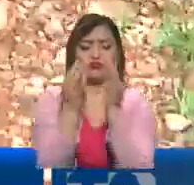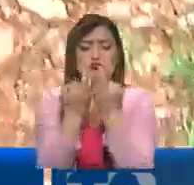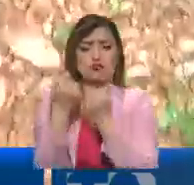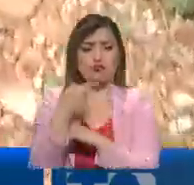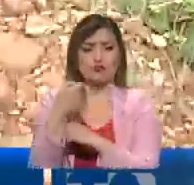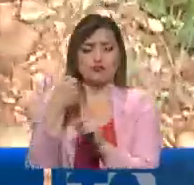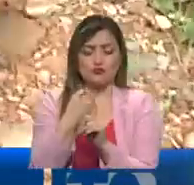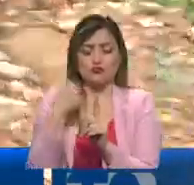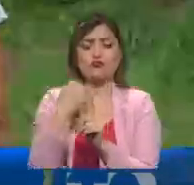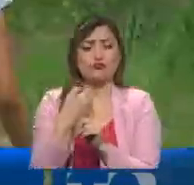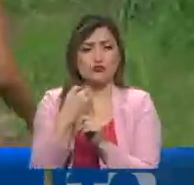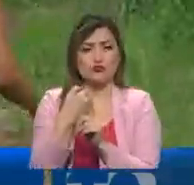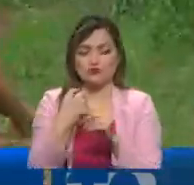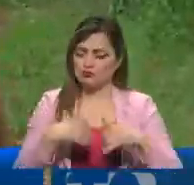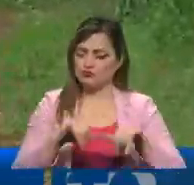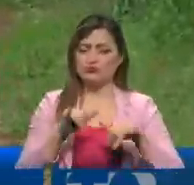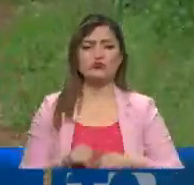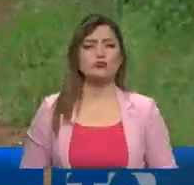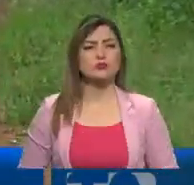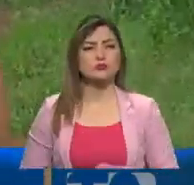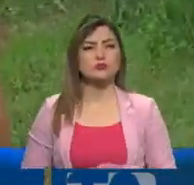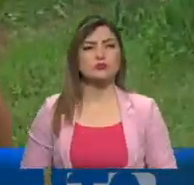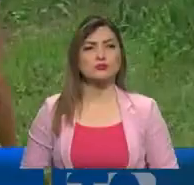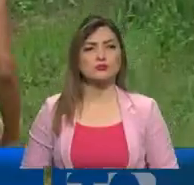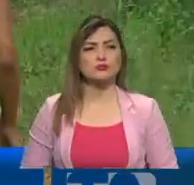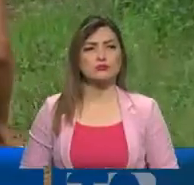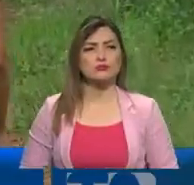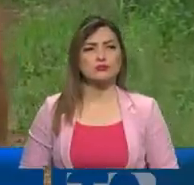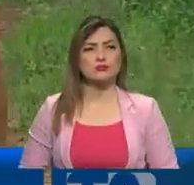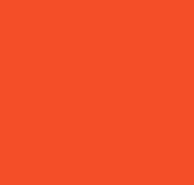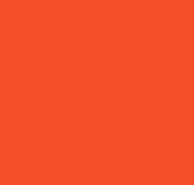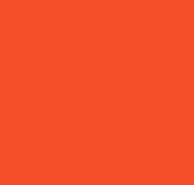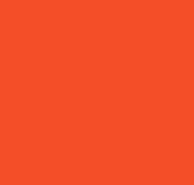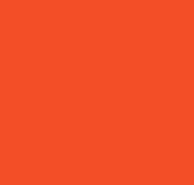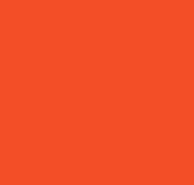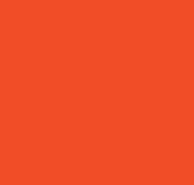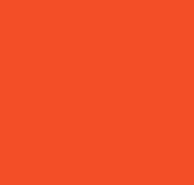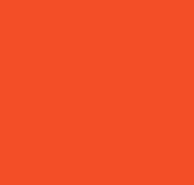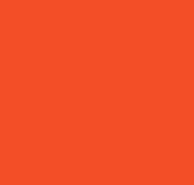día a día lucha por salir adelante. Fernanda Ceballos, 24 horas.